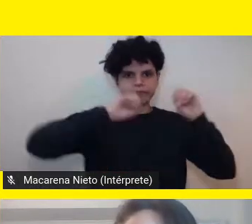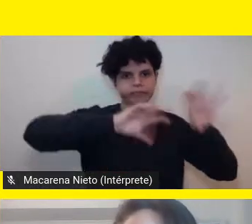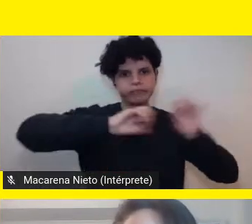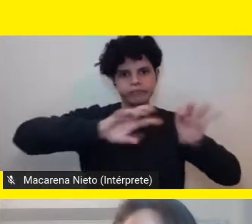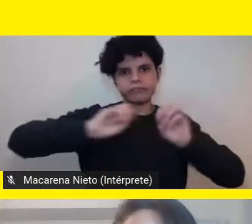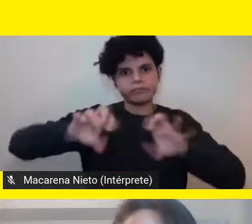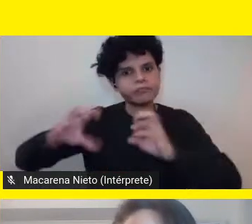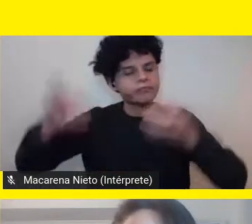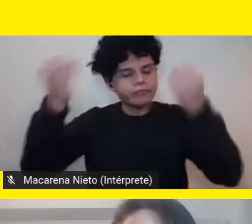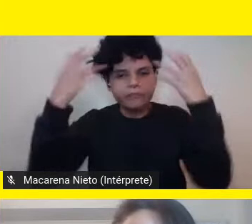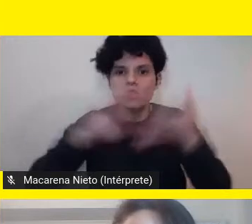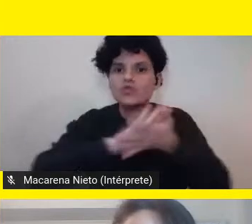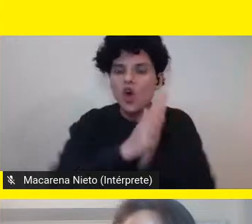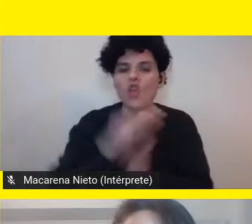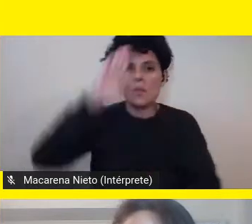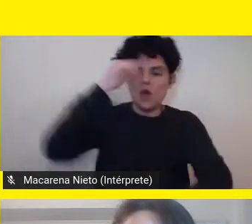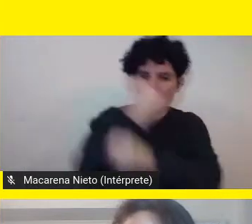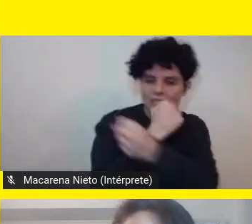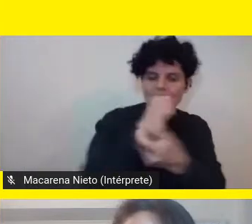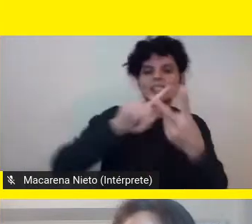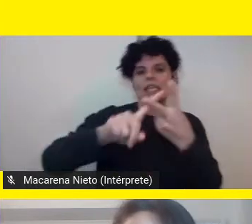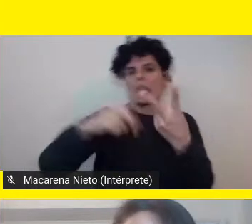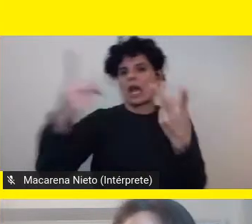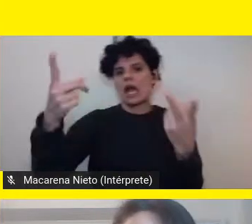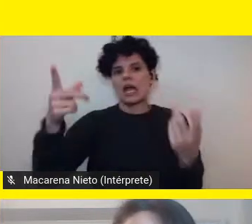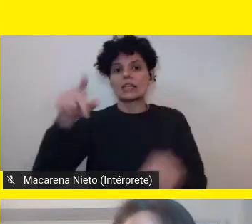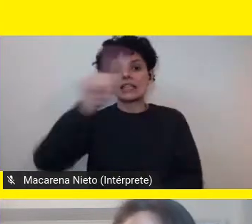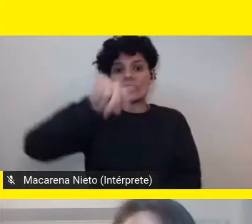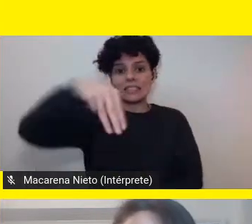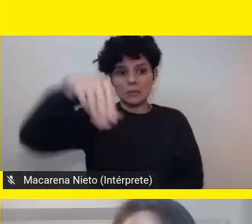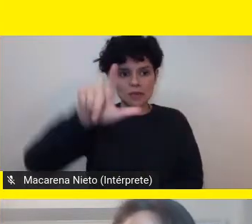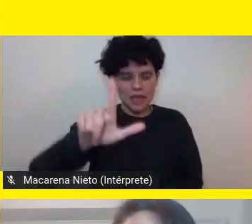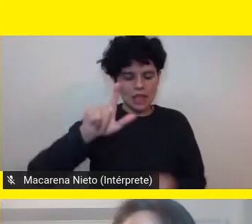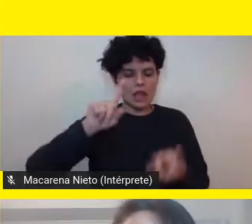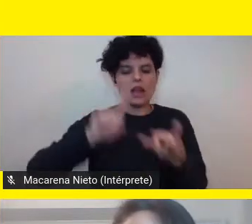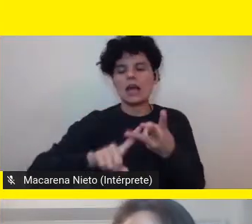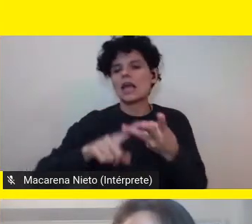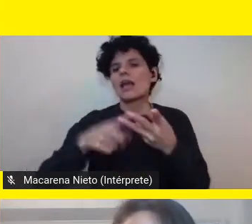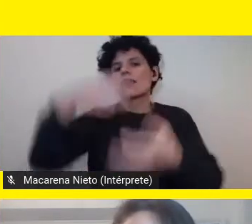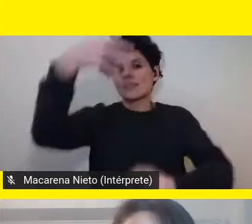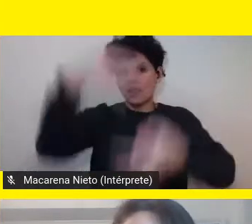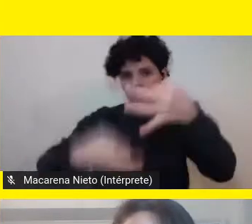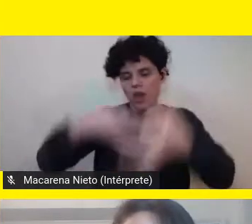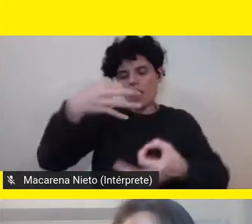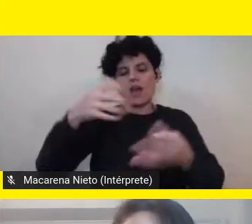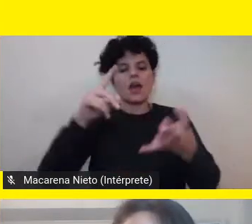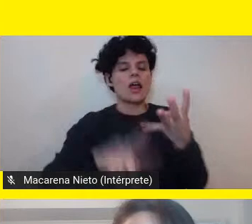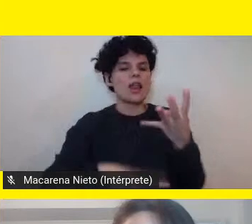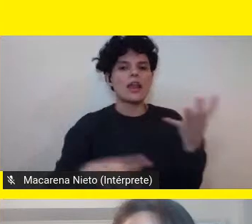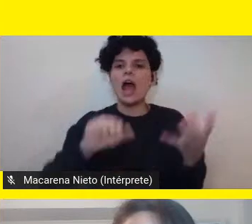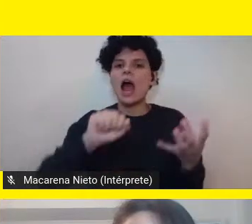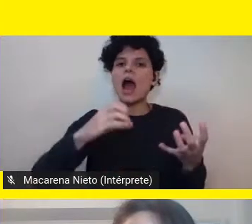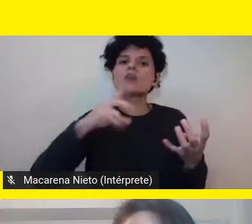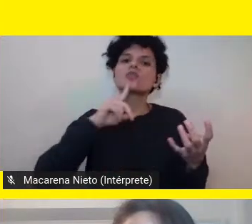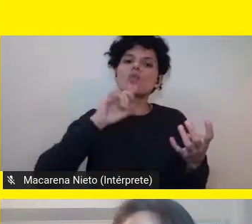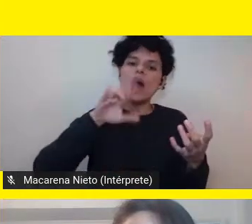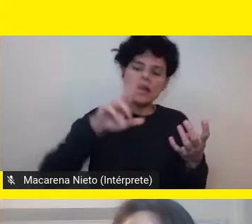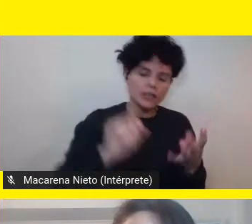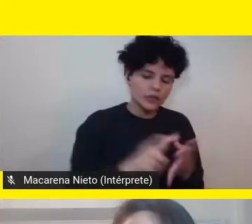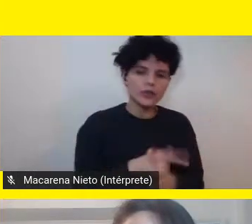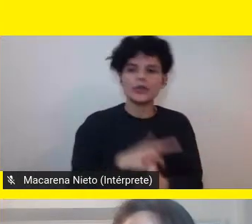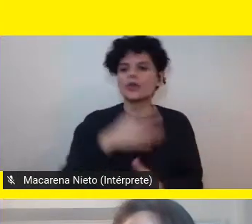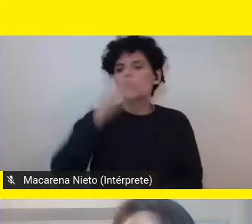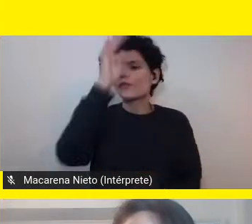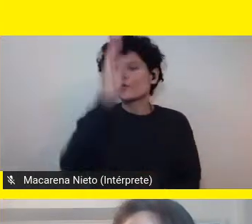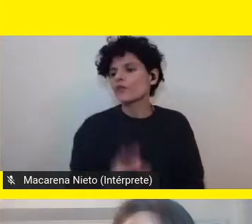todos los agentes, en las policías, en el servicio médico legal, en los tribunales de justicia, en los actuarios y actuarias, en los juzgadores que conocen este tipo